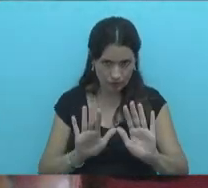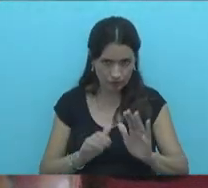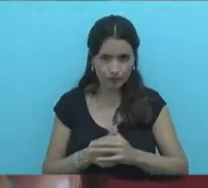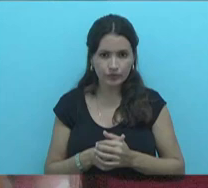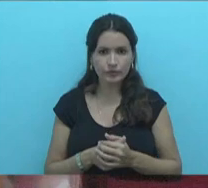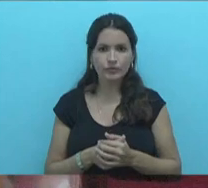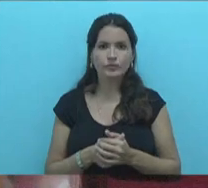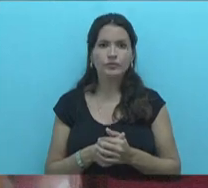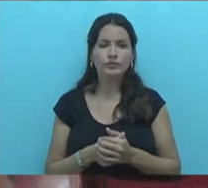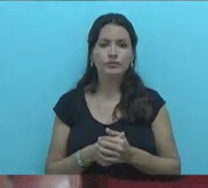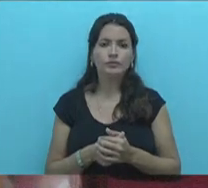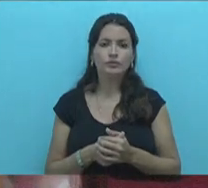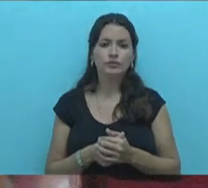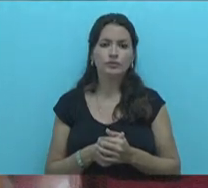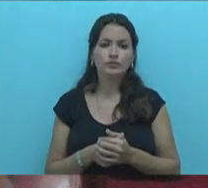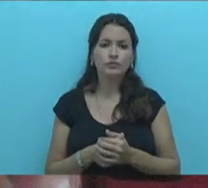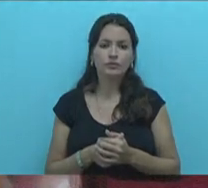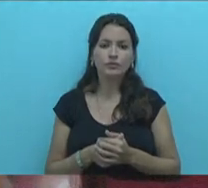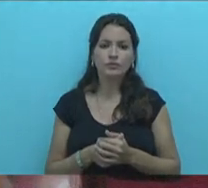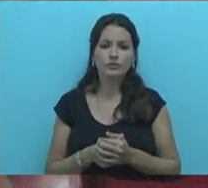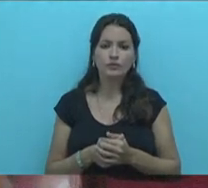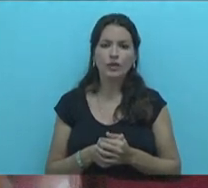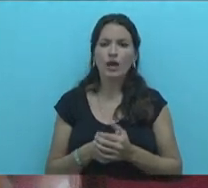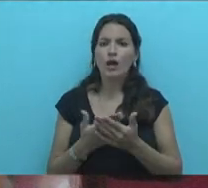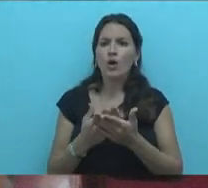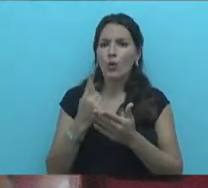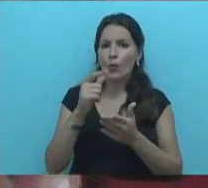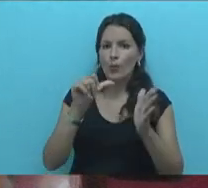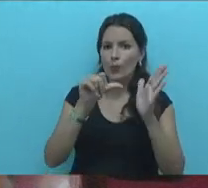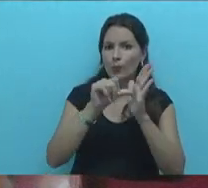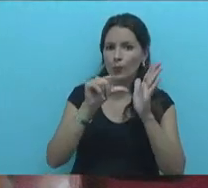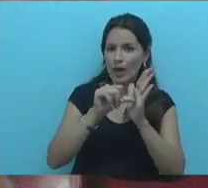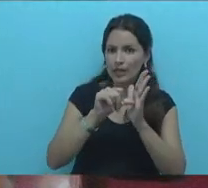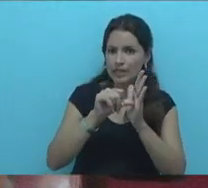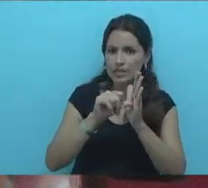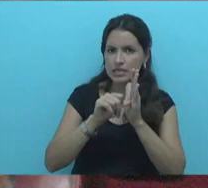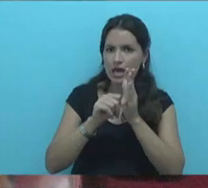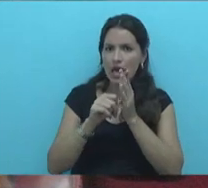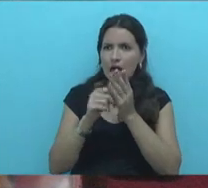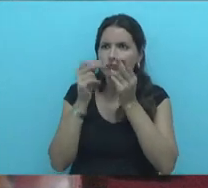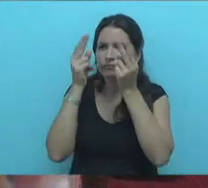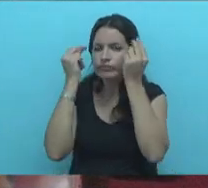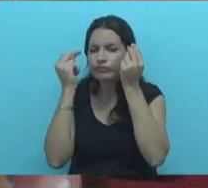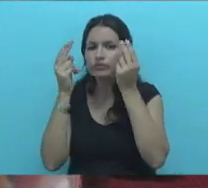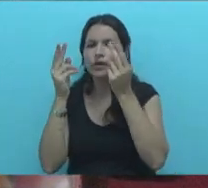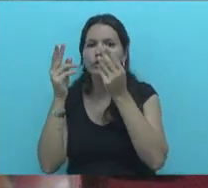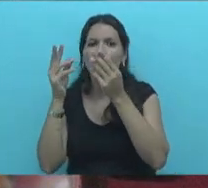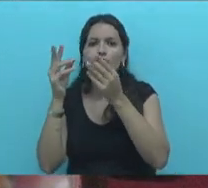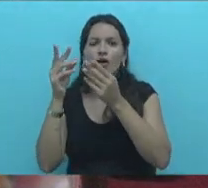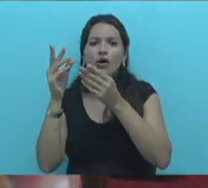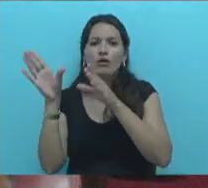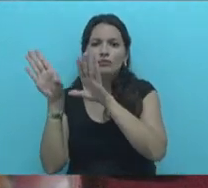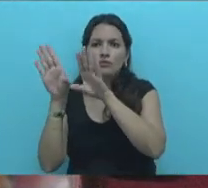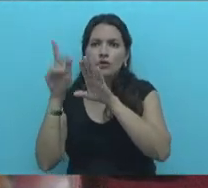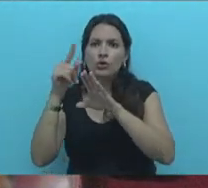generalmente cuando se pasa a ser colonia, se pierde la toma de decisiones en todos los campos, pero también en el